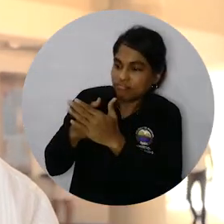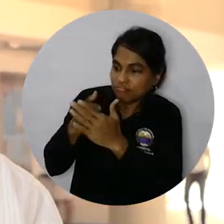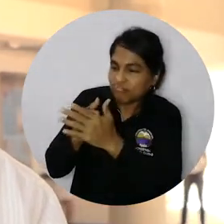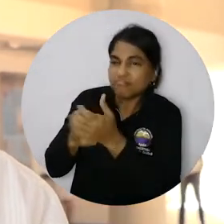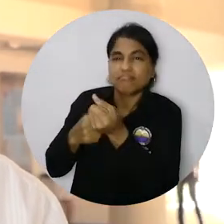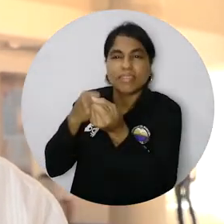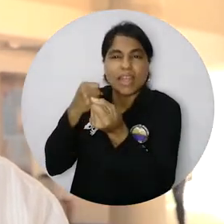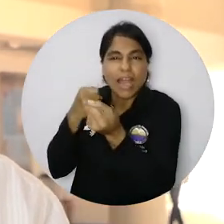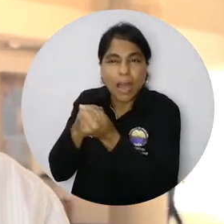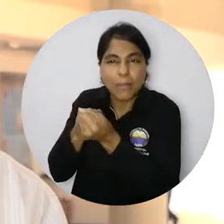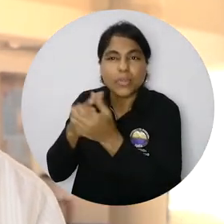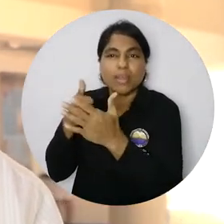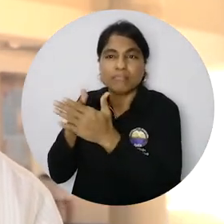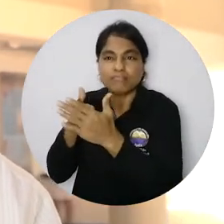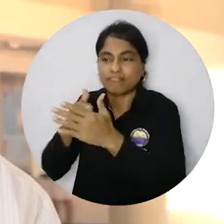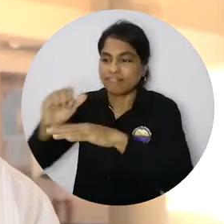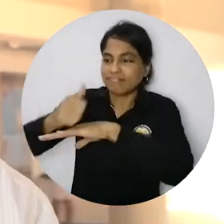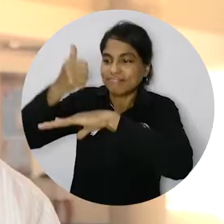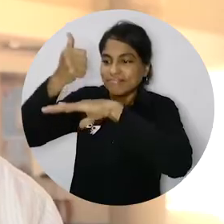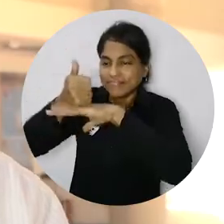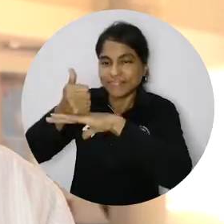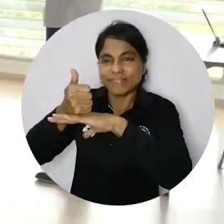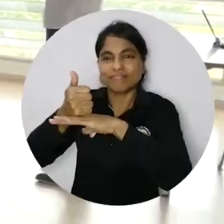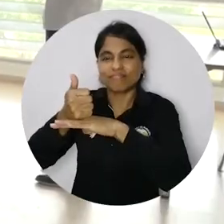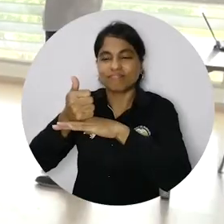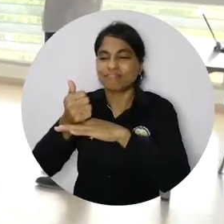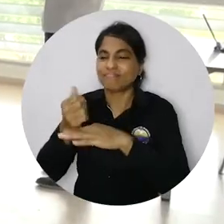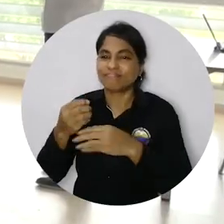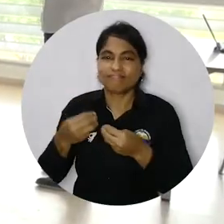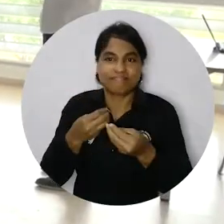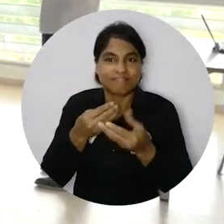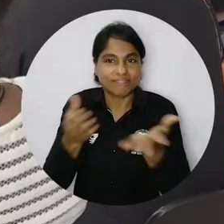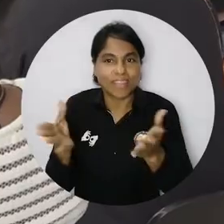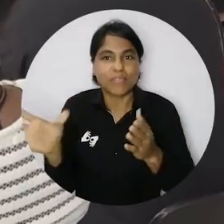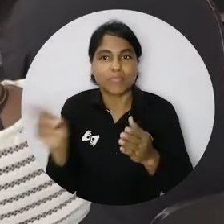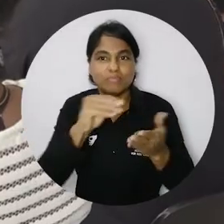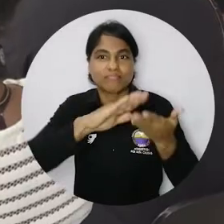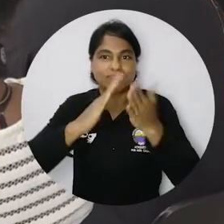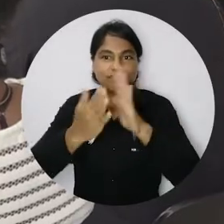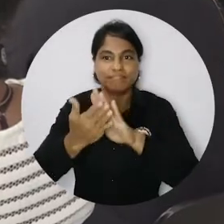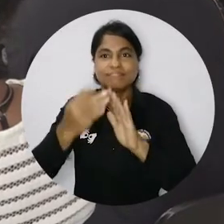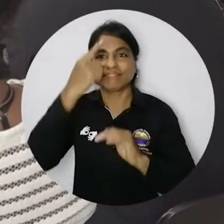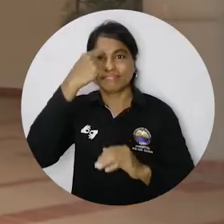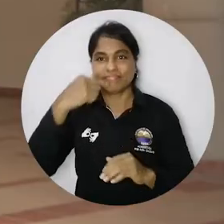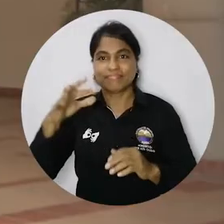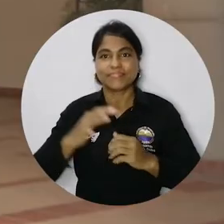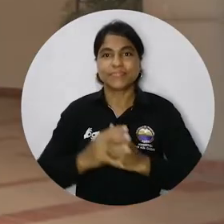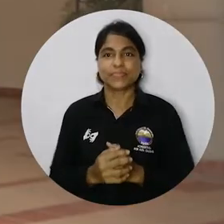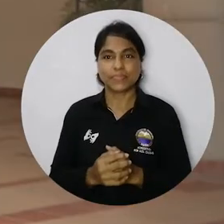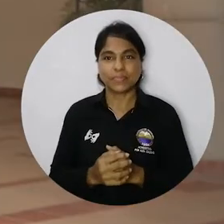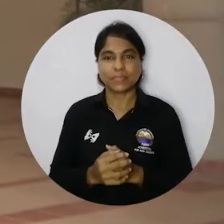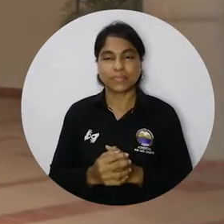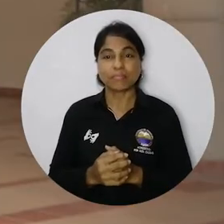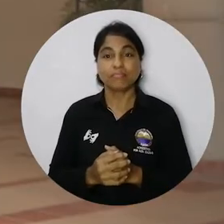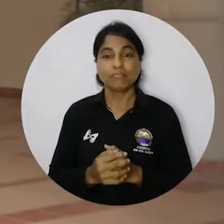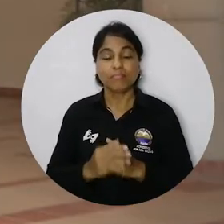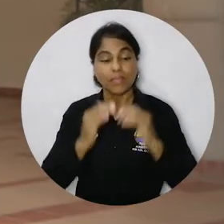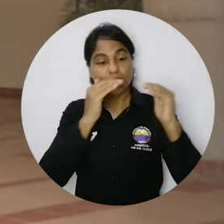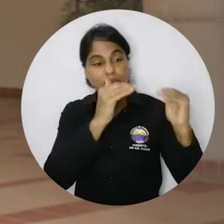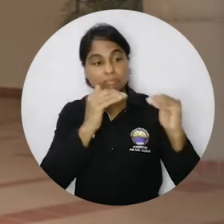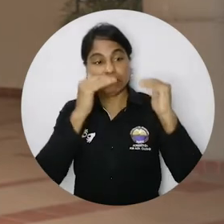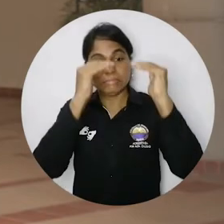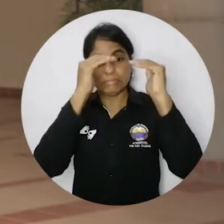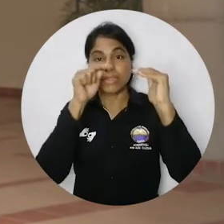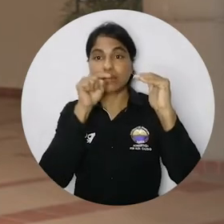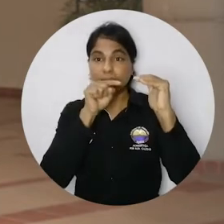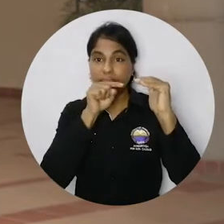universidad, apoyar la gestión del rector y el beneficio para toda la comunidad samaria y magdalenense. Realmente el